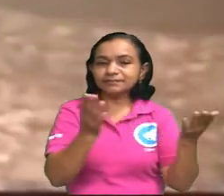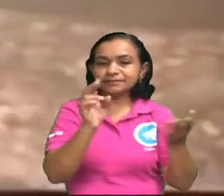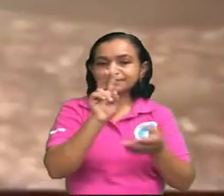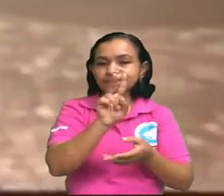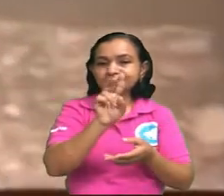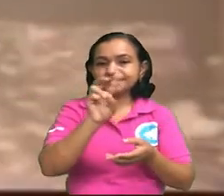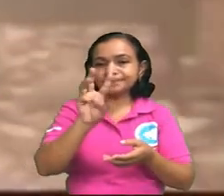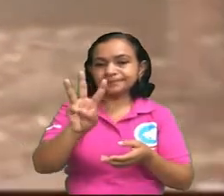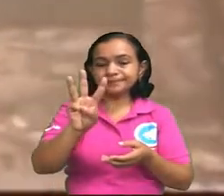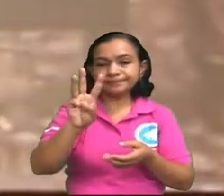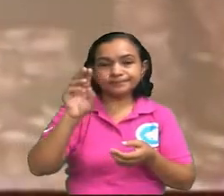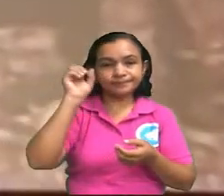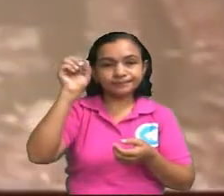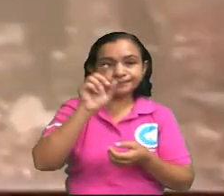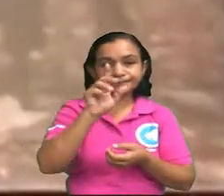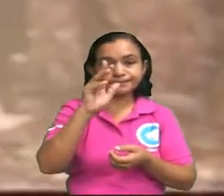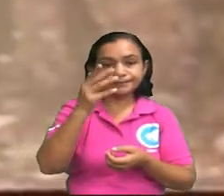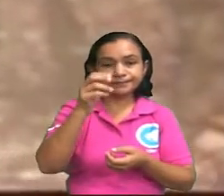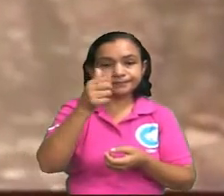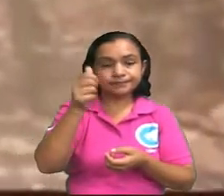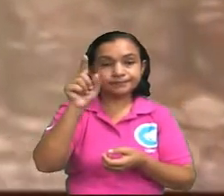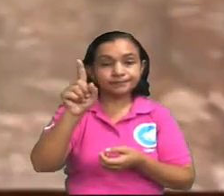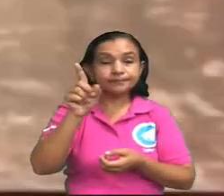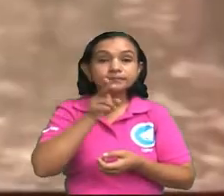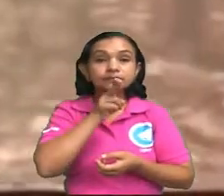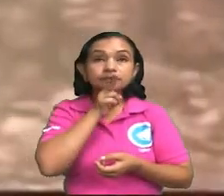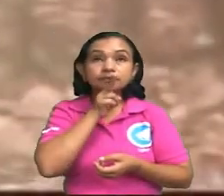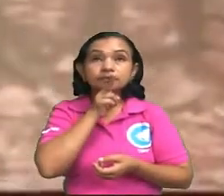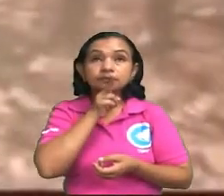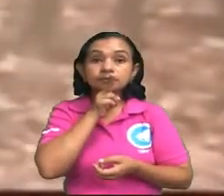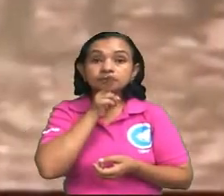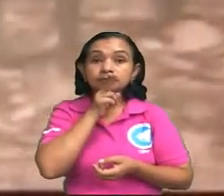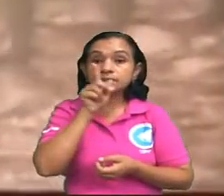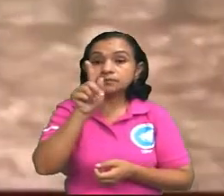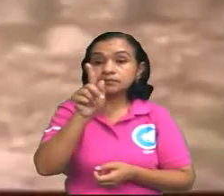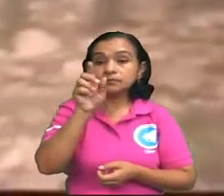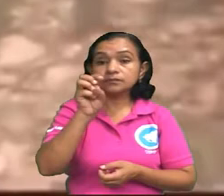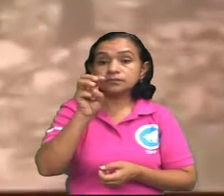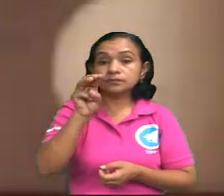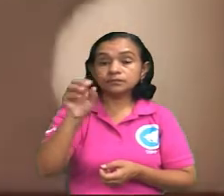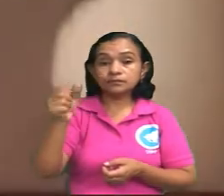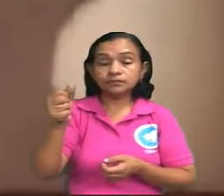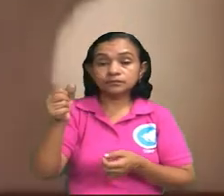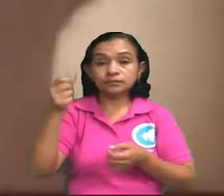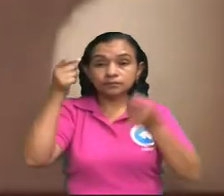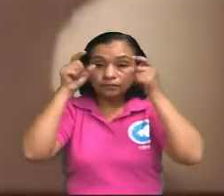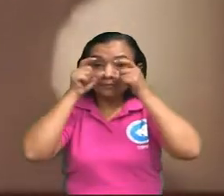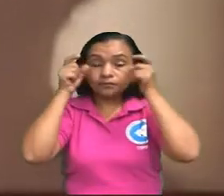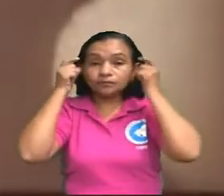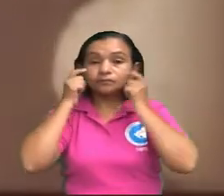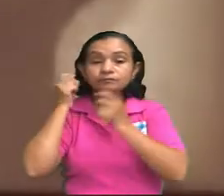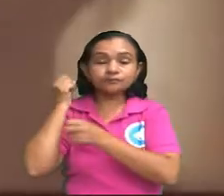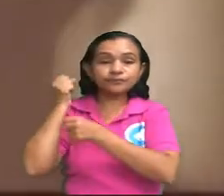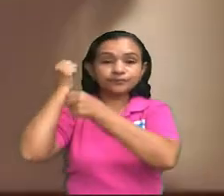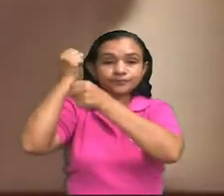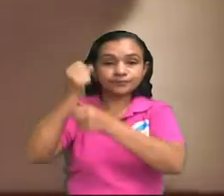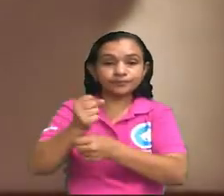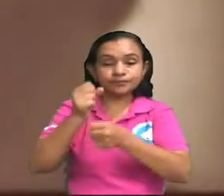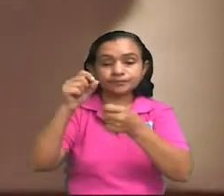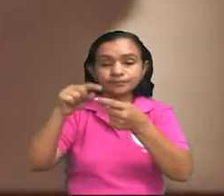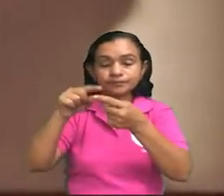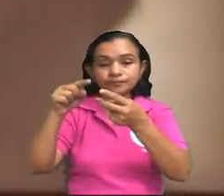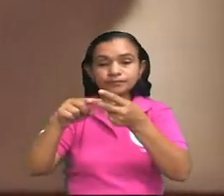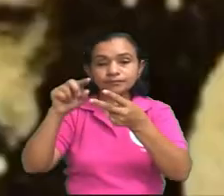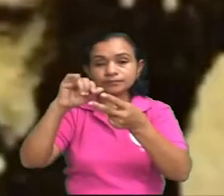de julio de 1961 en Tegucigalpa, Honduras, Tomás Borges Martínez funda, junto a Carlos Fonseca Amador, Francisco Buitrago,